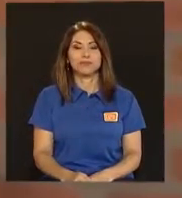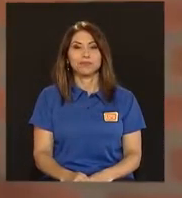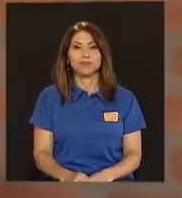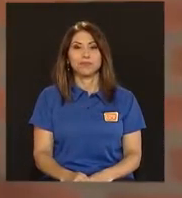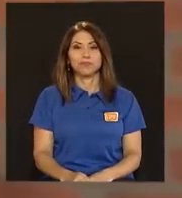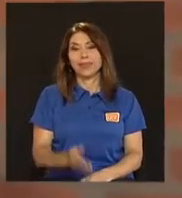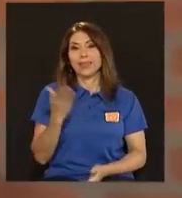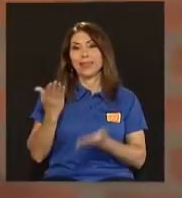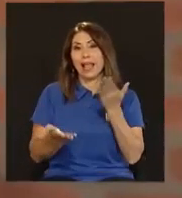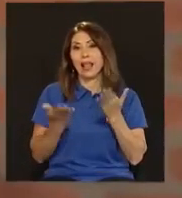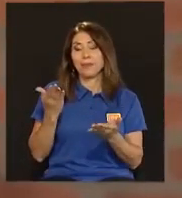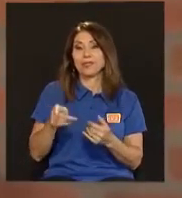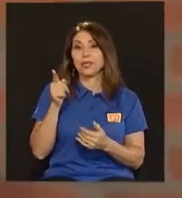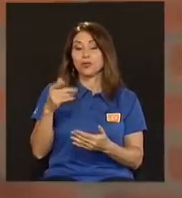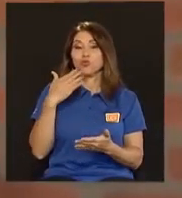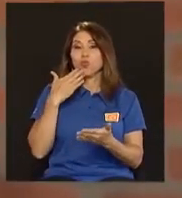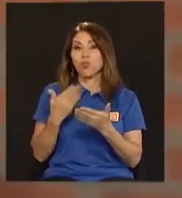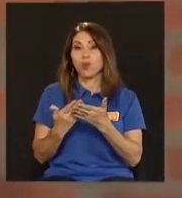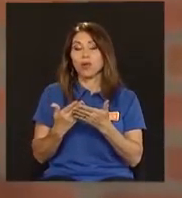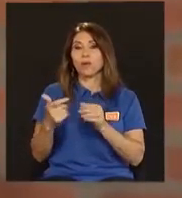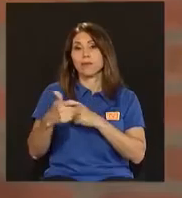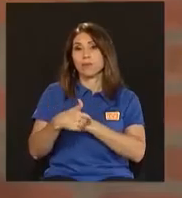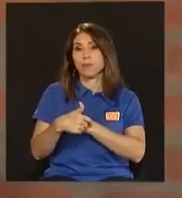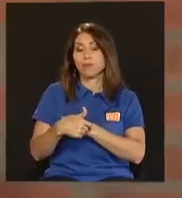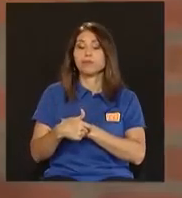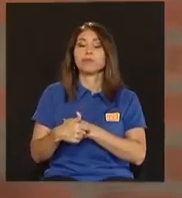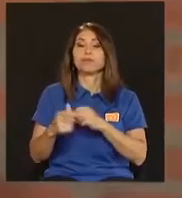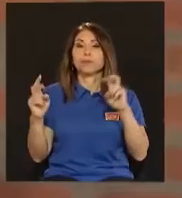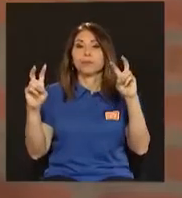Tal vez este es un buen punto para